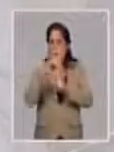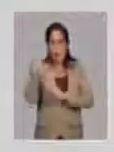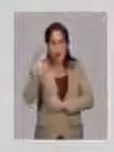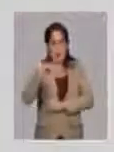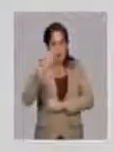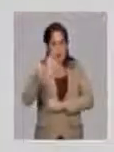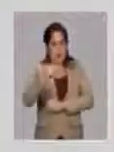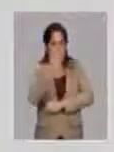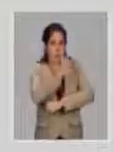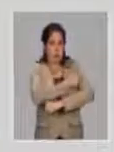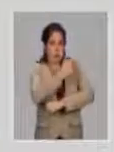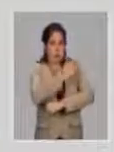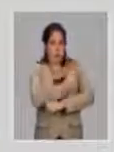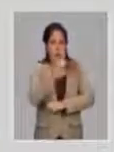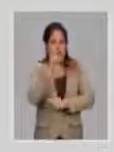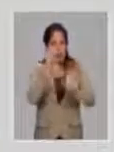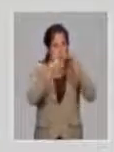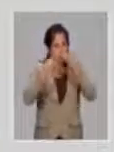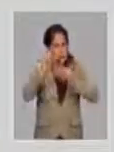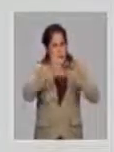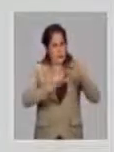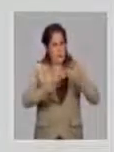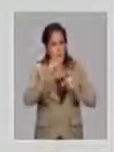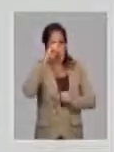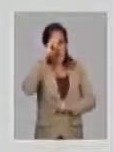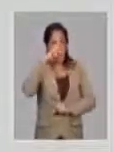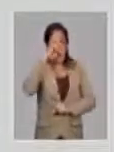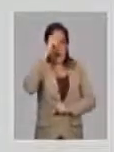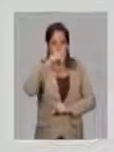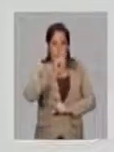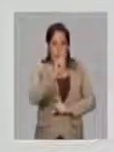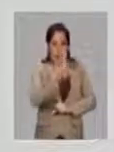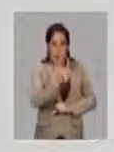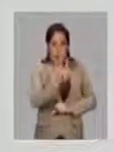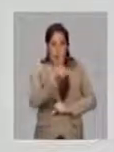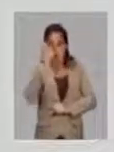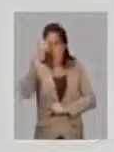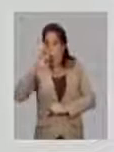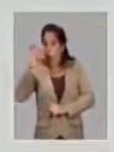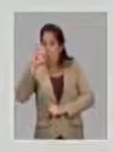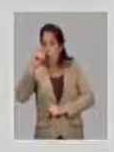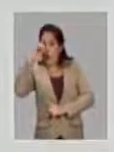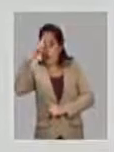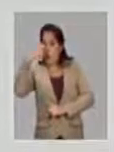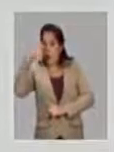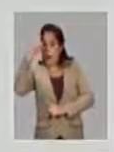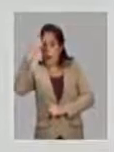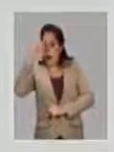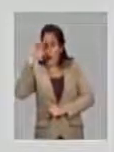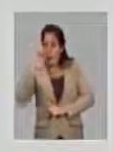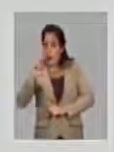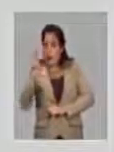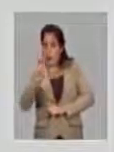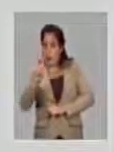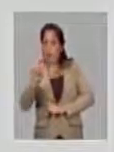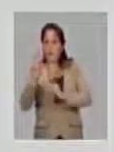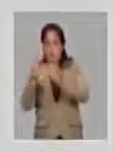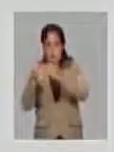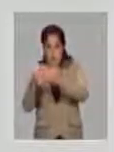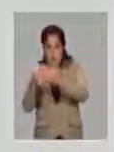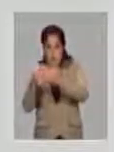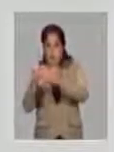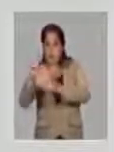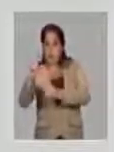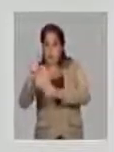comenzamos el primer ensayo clínico con 2 formulaciones de Soberana 01. En octubre comenzó Soberana 02, su ensayo